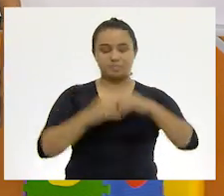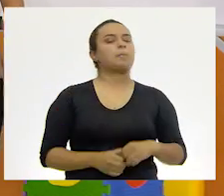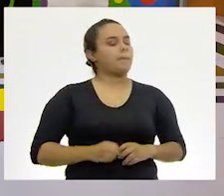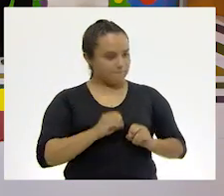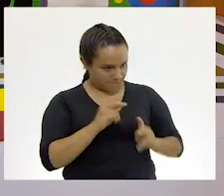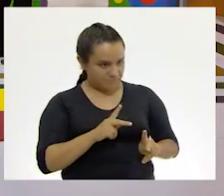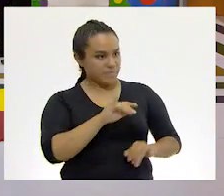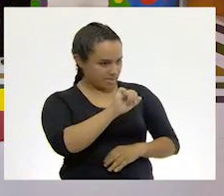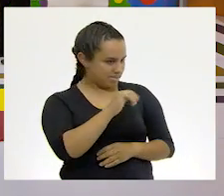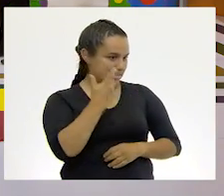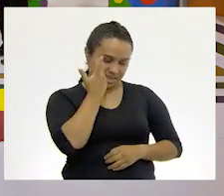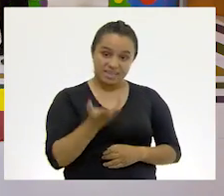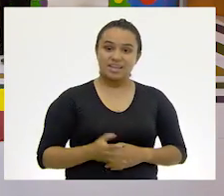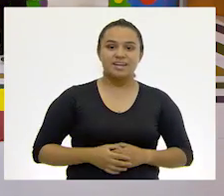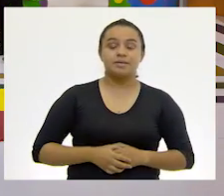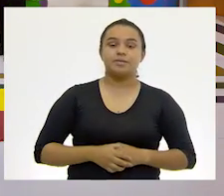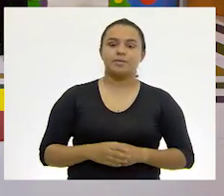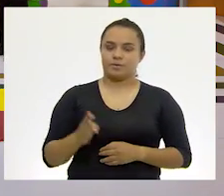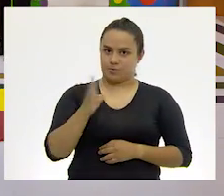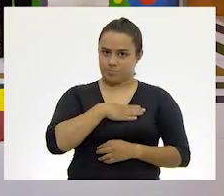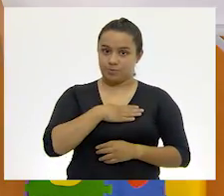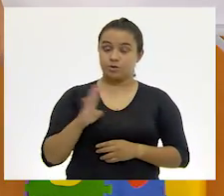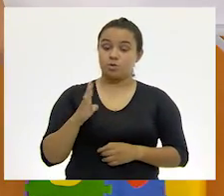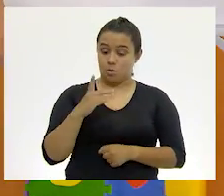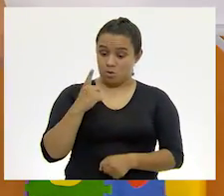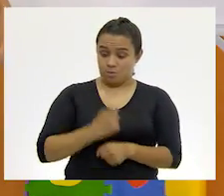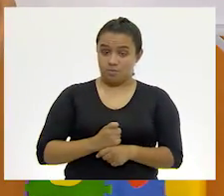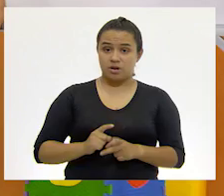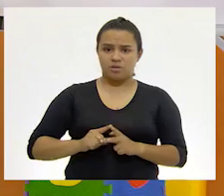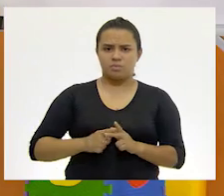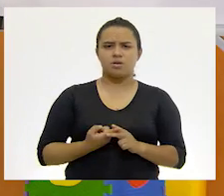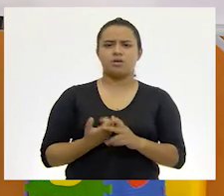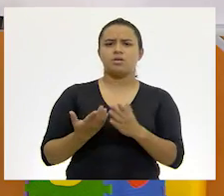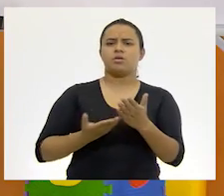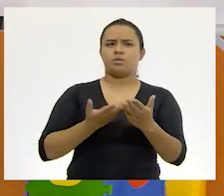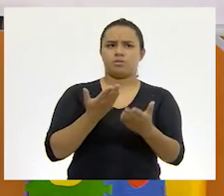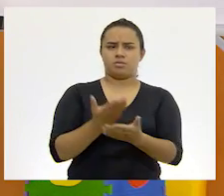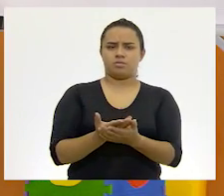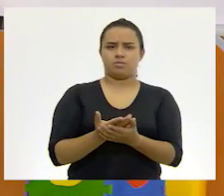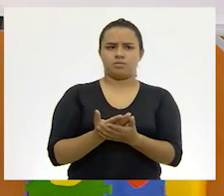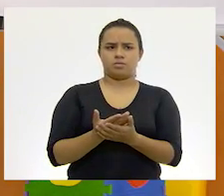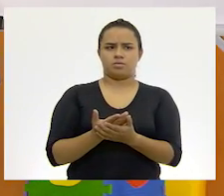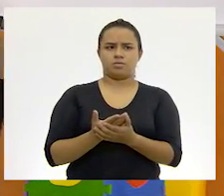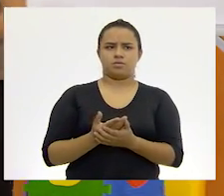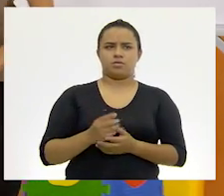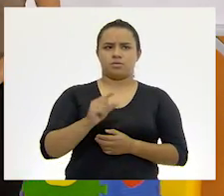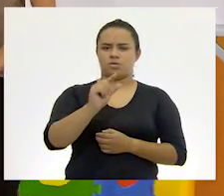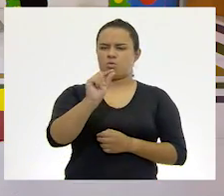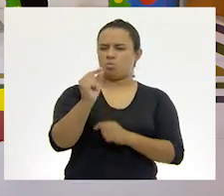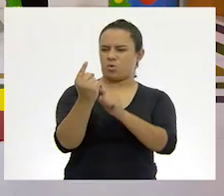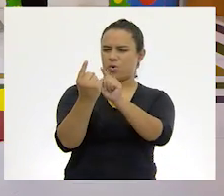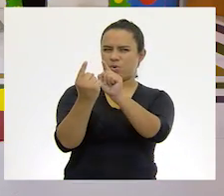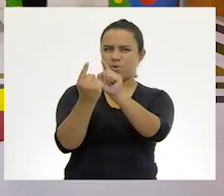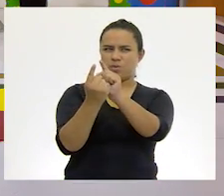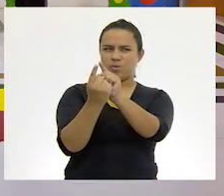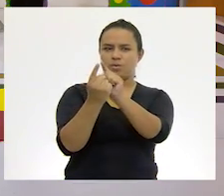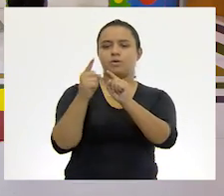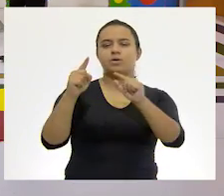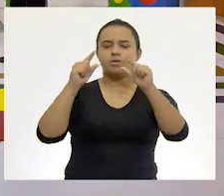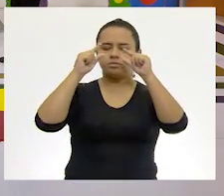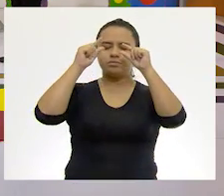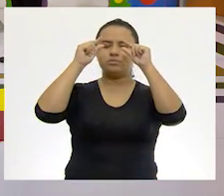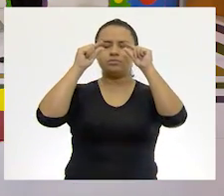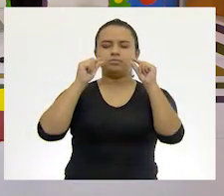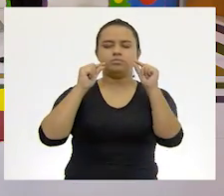parece bien. ¿Estás listo? Sí, claro. Muy bien. Bueno, pues entonces, para empezar, te voy a pedir que ponte aquí un poquito más cerca, cierra tus